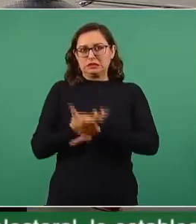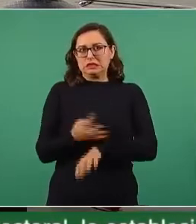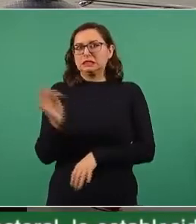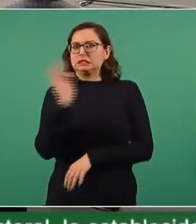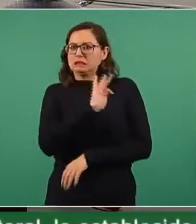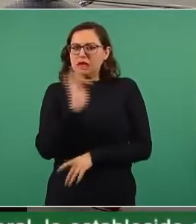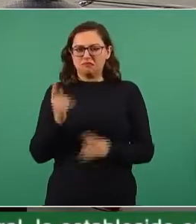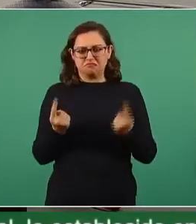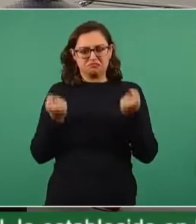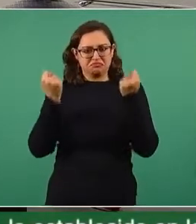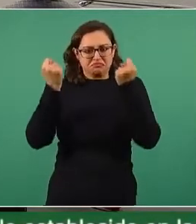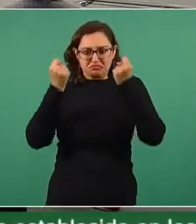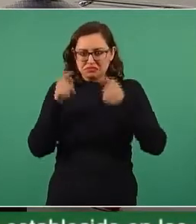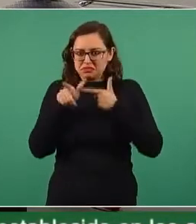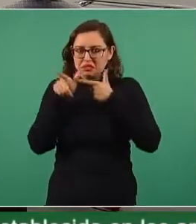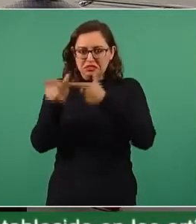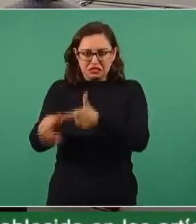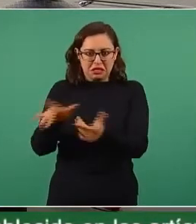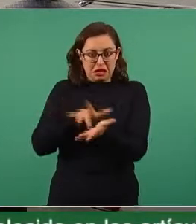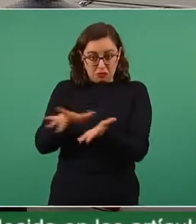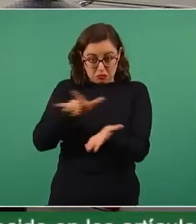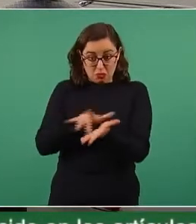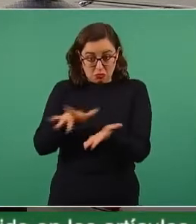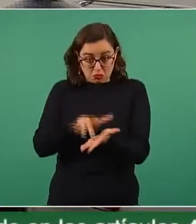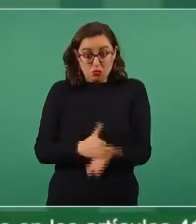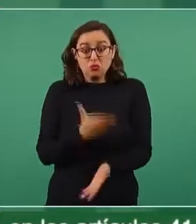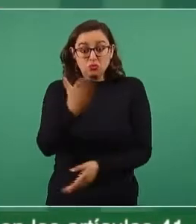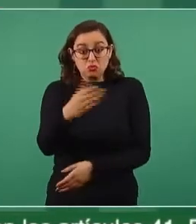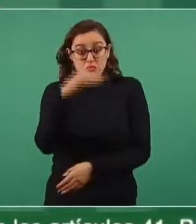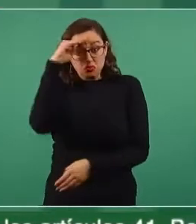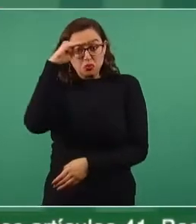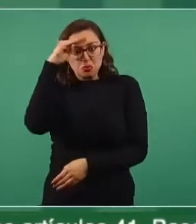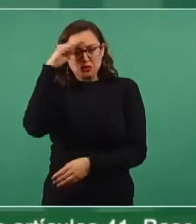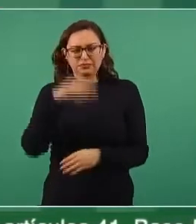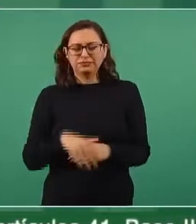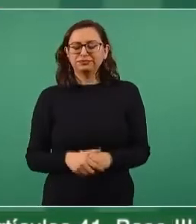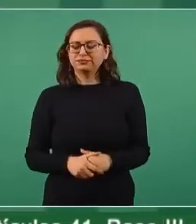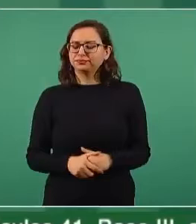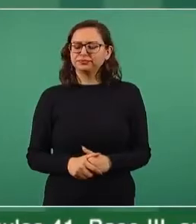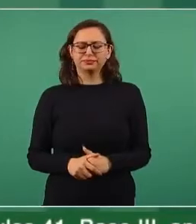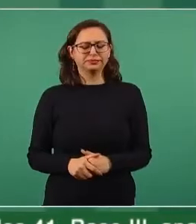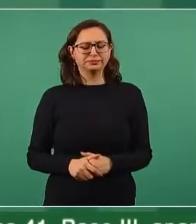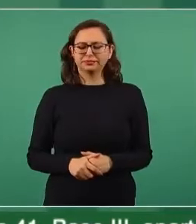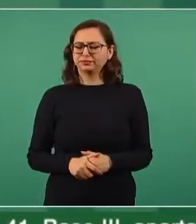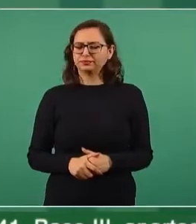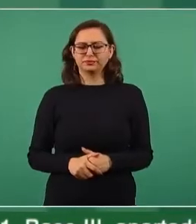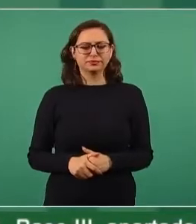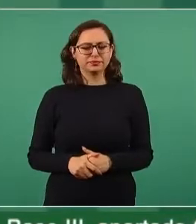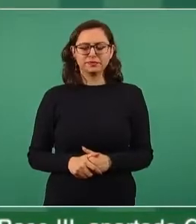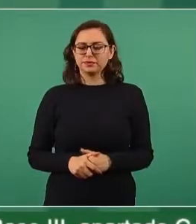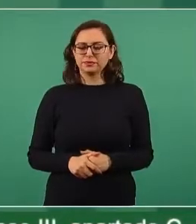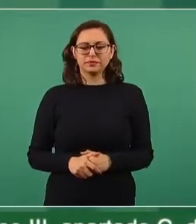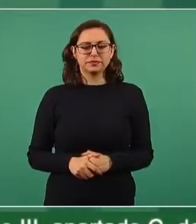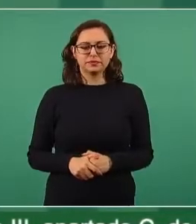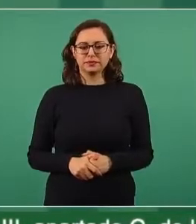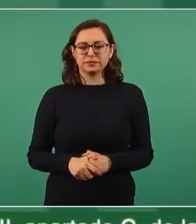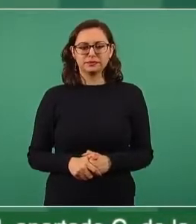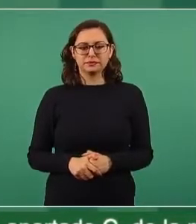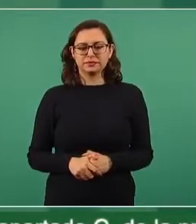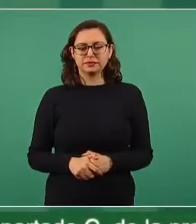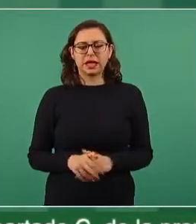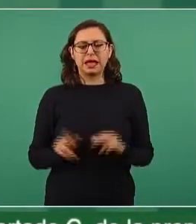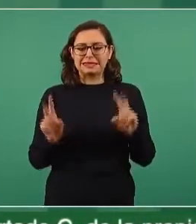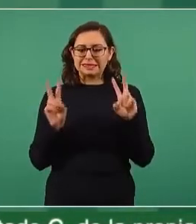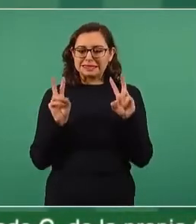negativa a su planteamiento de la nota diplomática? No, a ver, lo que veríamos es en el